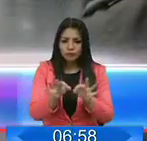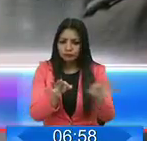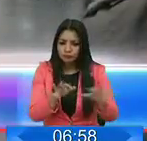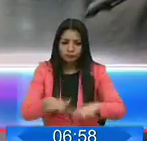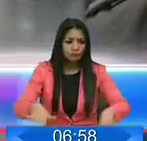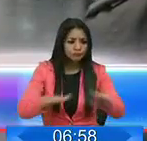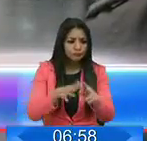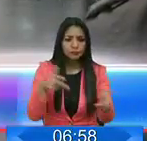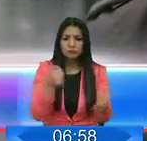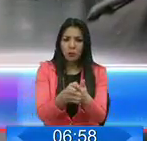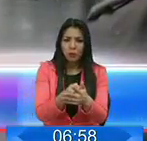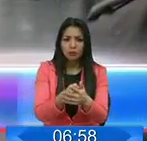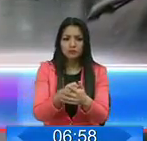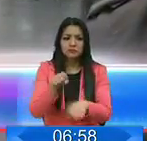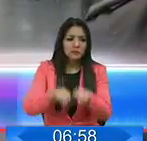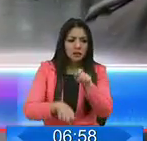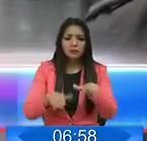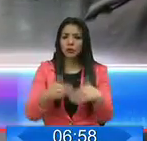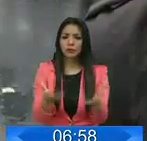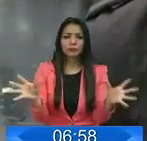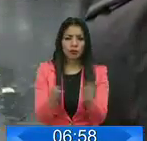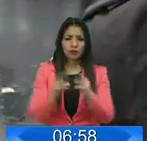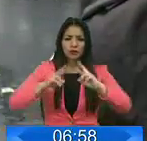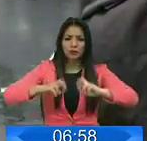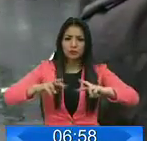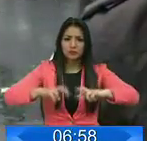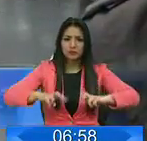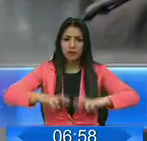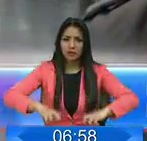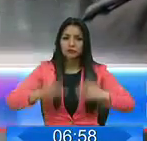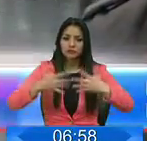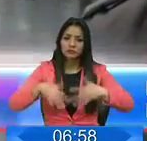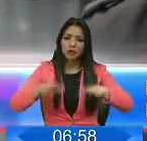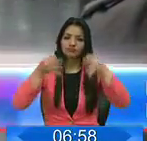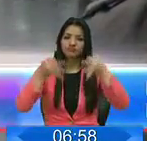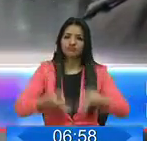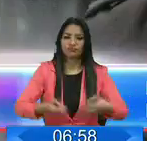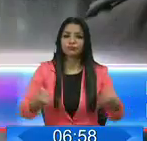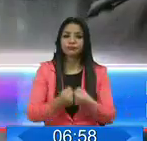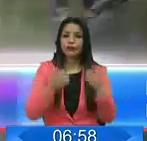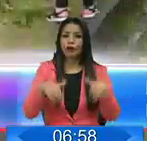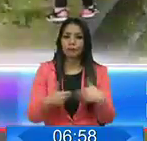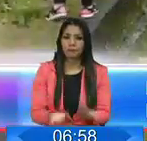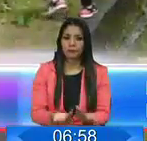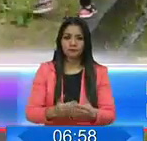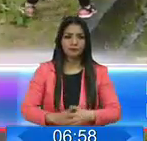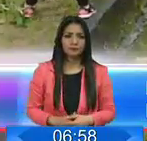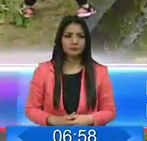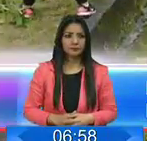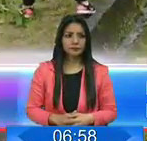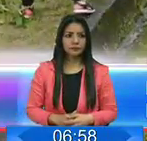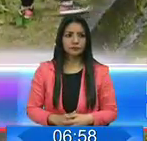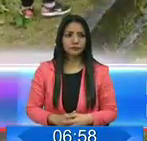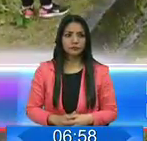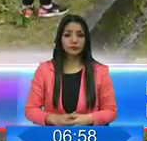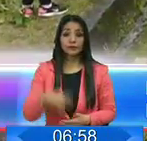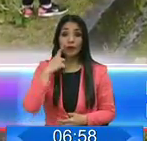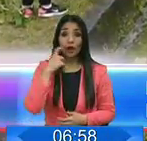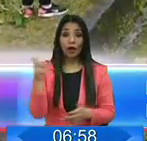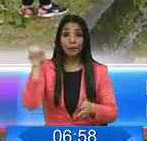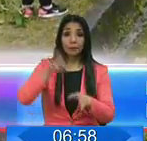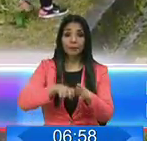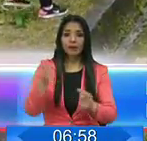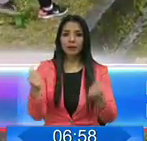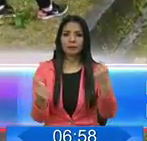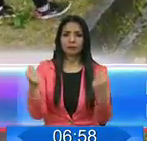cotejamiento de daños materiales, y de acuerdo a eso podemos determinar las circunstancias del accidente de tránsito. Se presume que el conductor de la camioneta se durmió